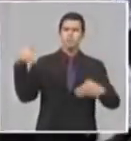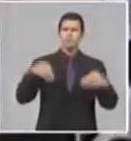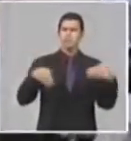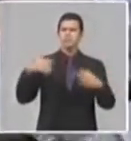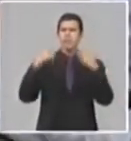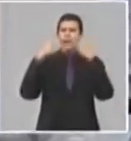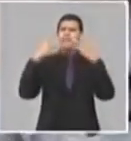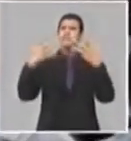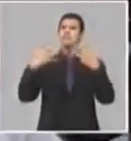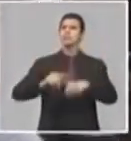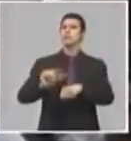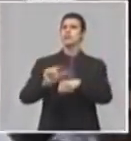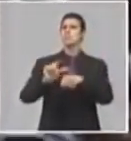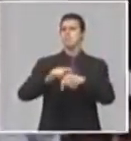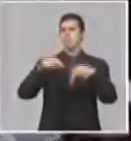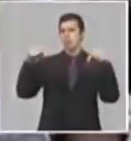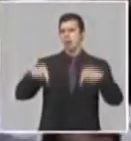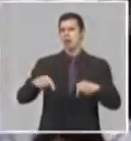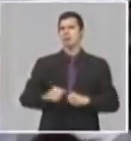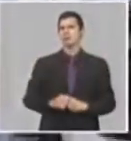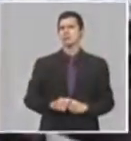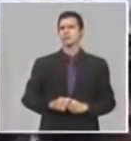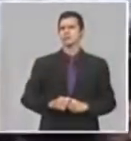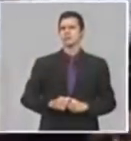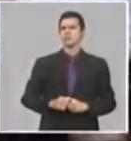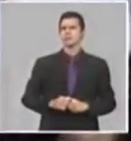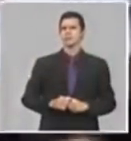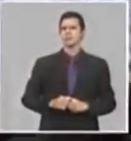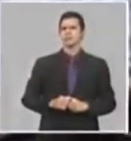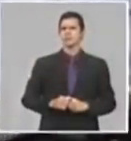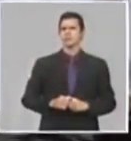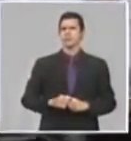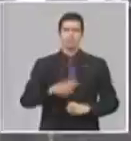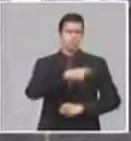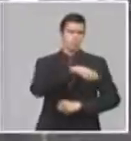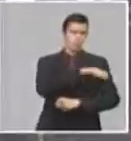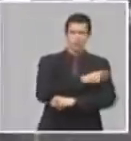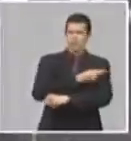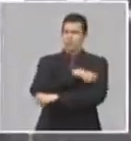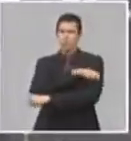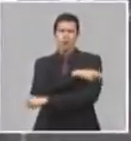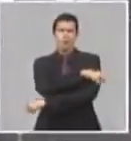la historia de la solidaridad entre los pueblos.